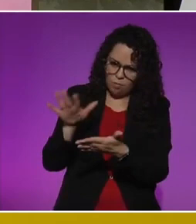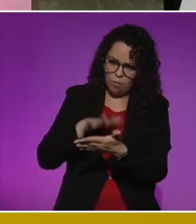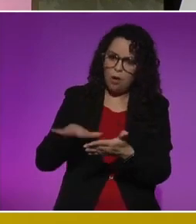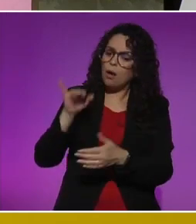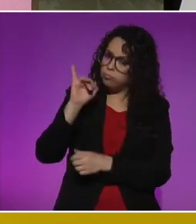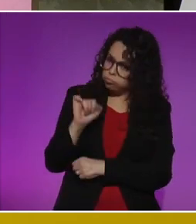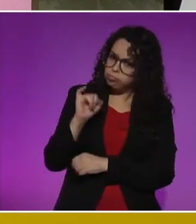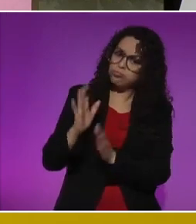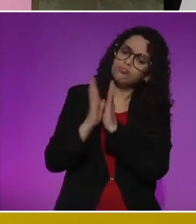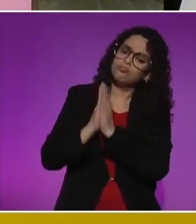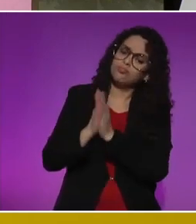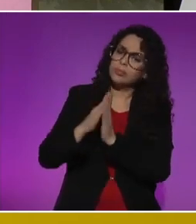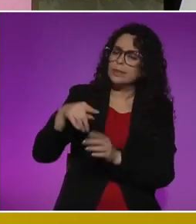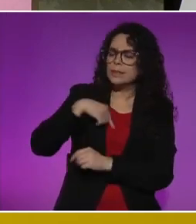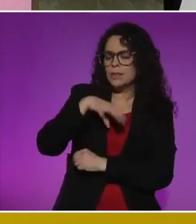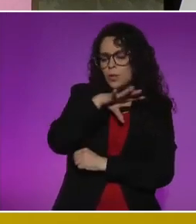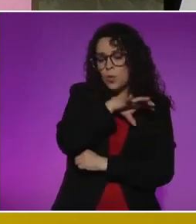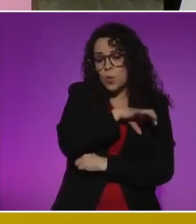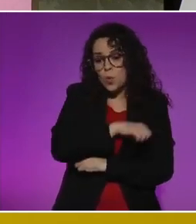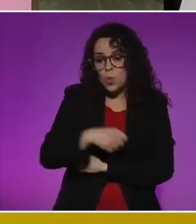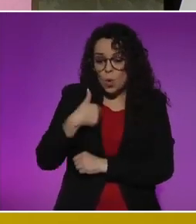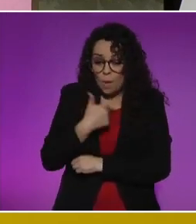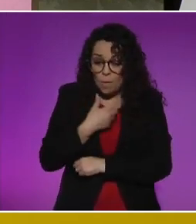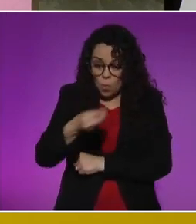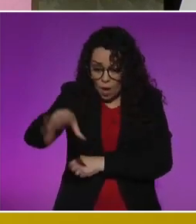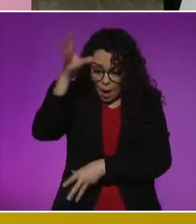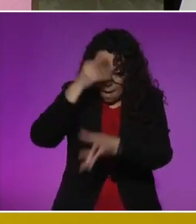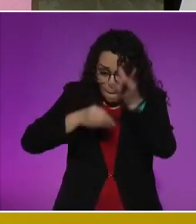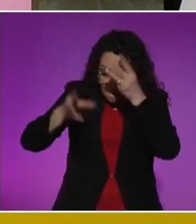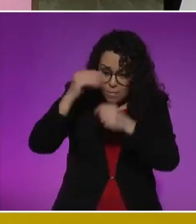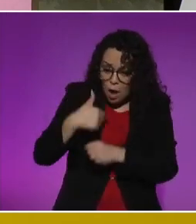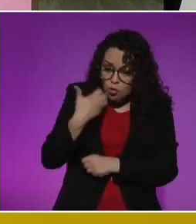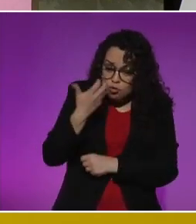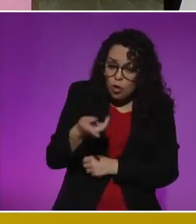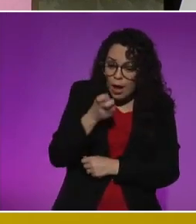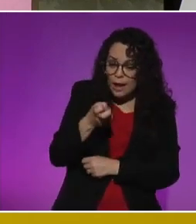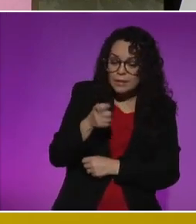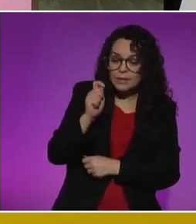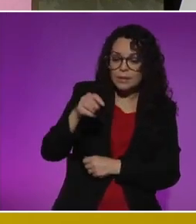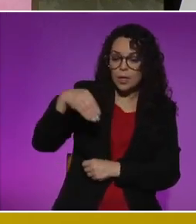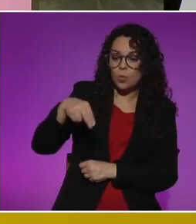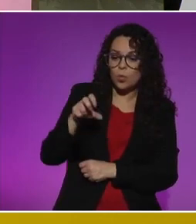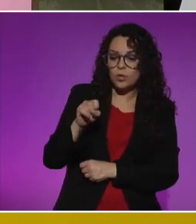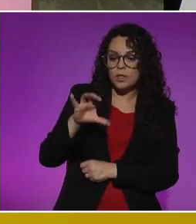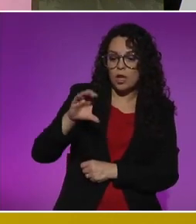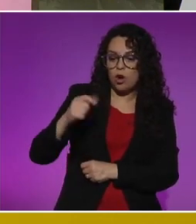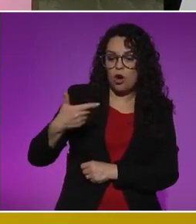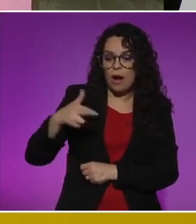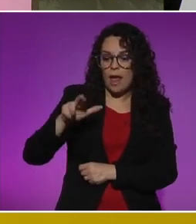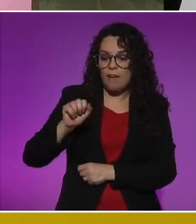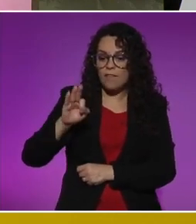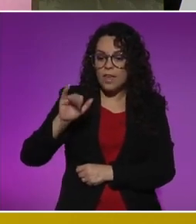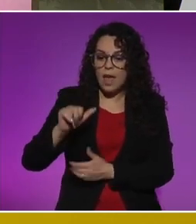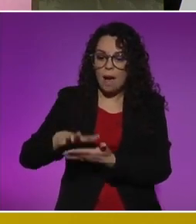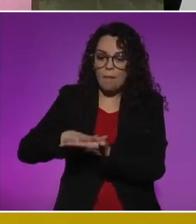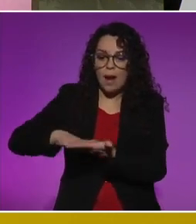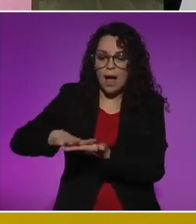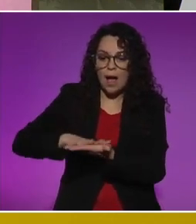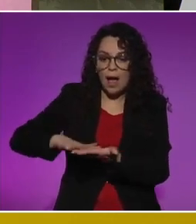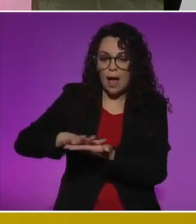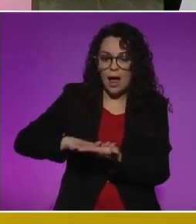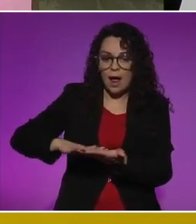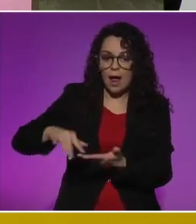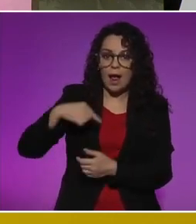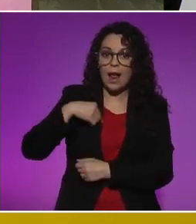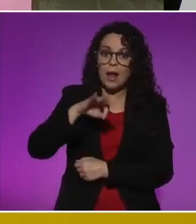Sí, por favor, porque me encanta aprender. Ahora ya quiero aprender musicografía, braille, para poderlo practicar